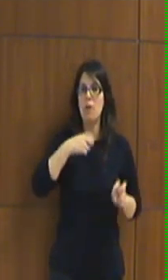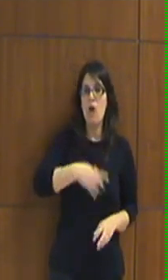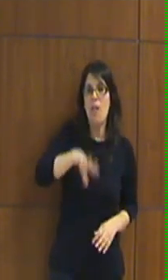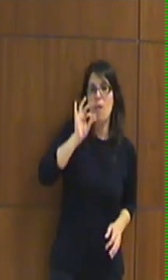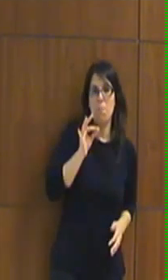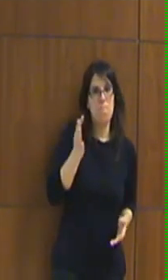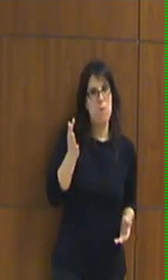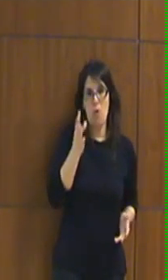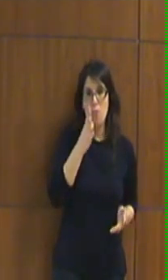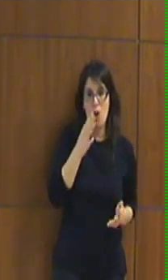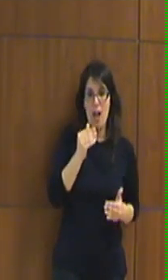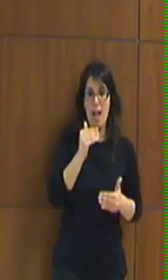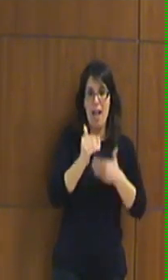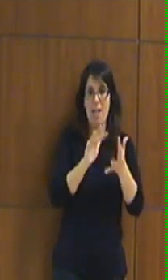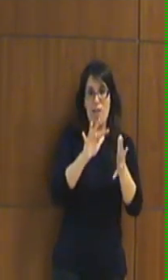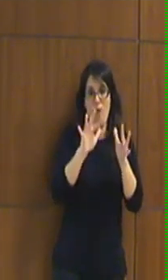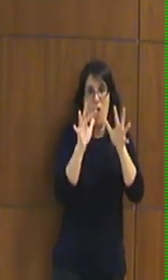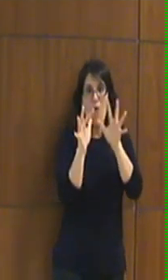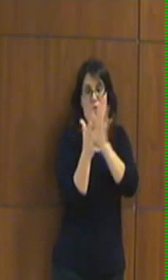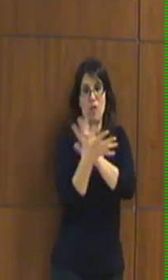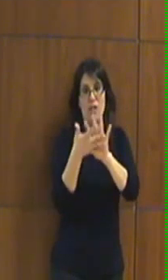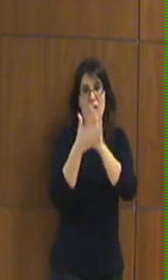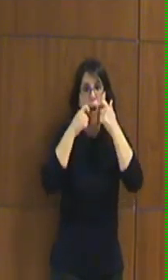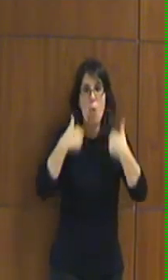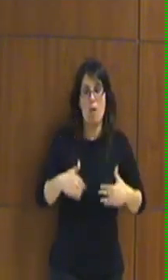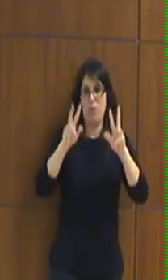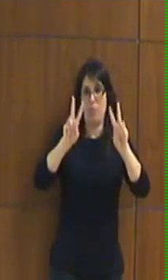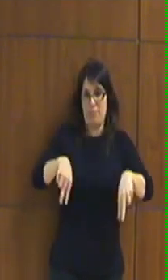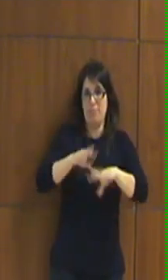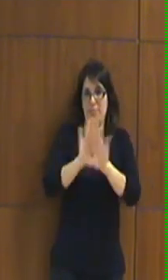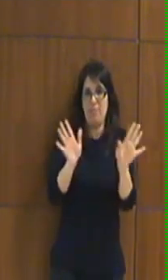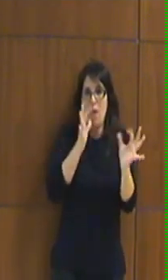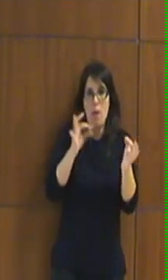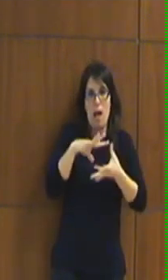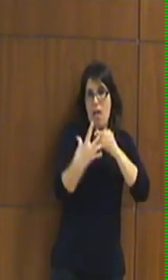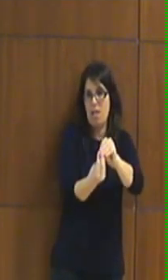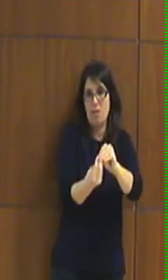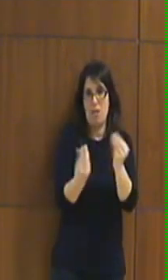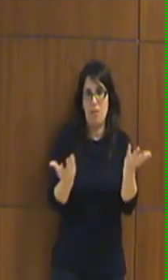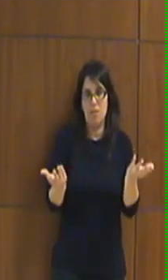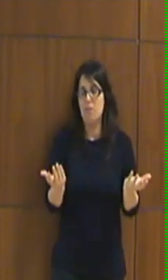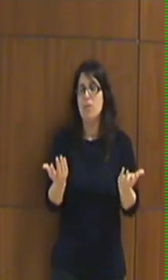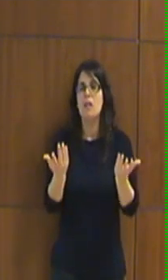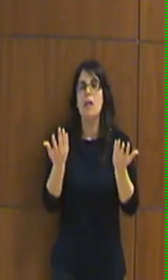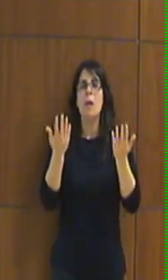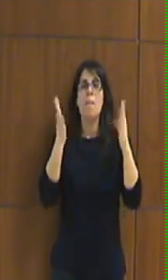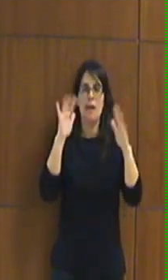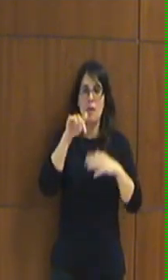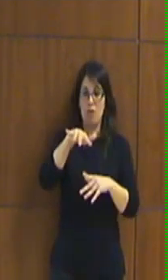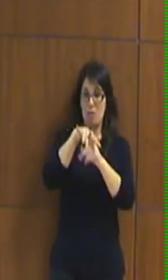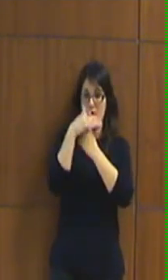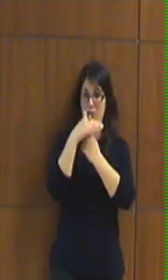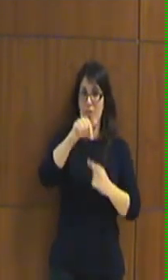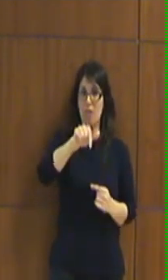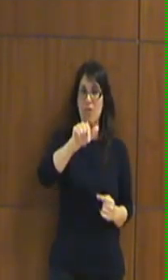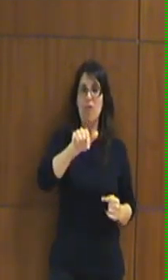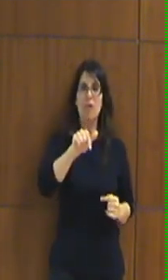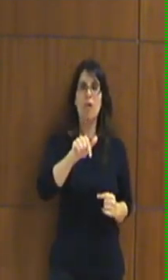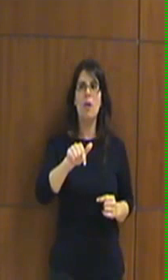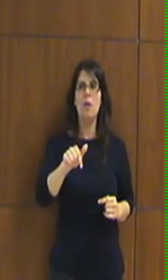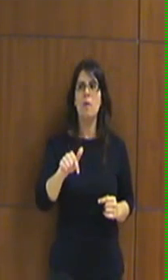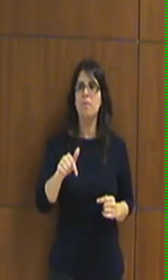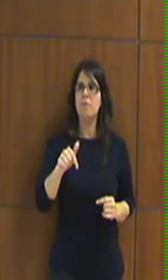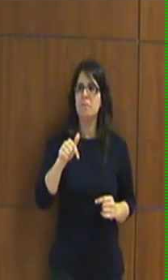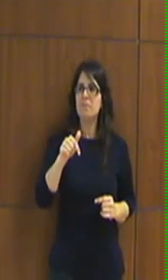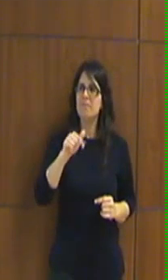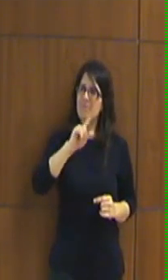va conjuntamente con nuestra especie, ¿no? Y hay que ir adaptándose. Pero en ese escenario algo tiene que ver también